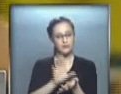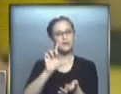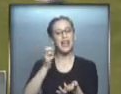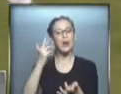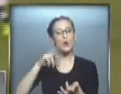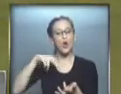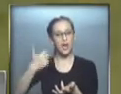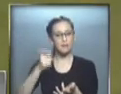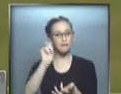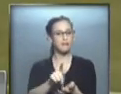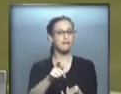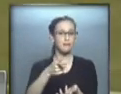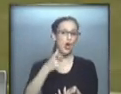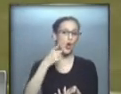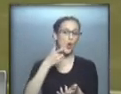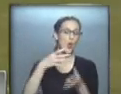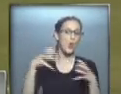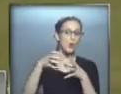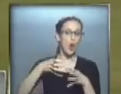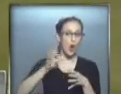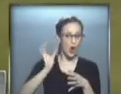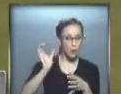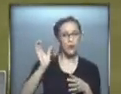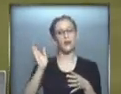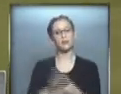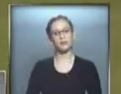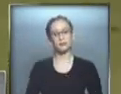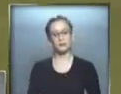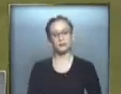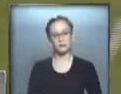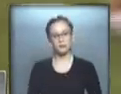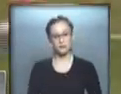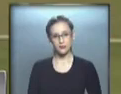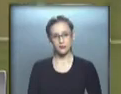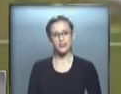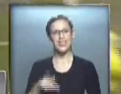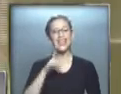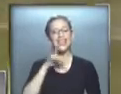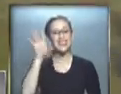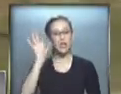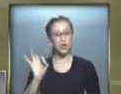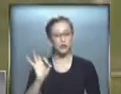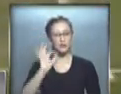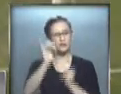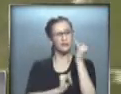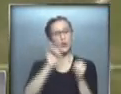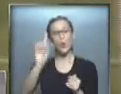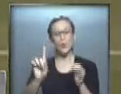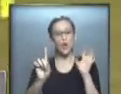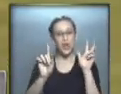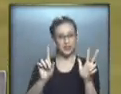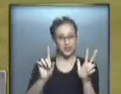de a poco colombia iba a reaccionar primero iba a ser teo gutierrez que descontaba ponían 13